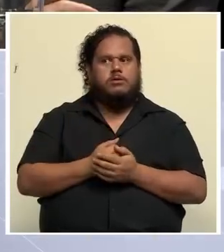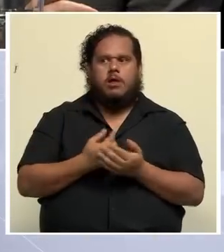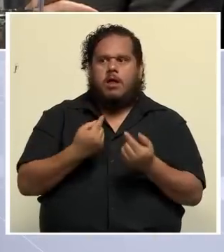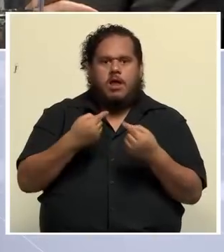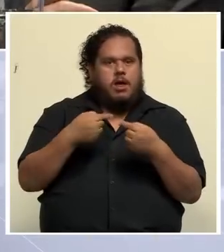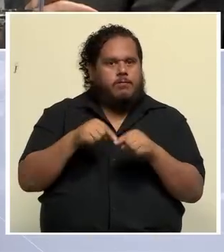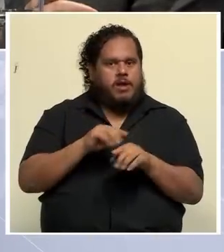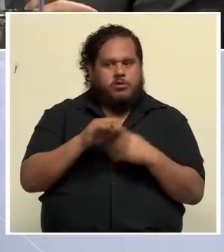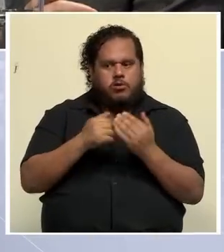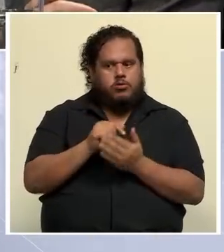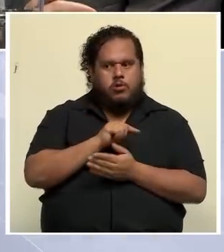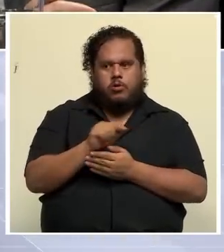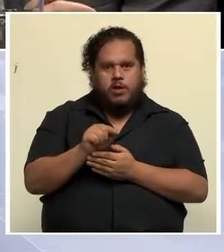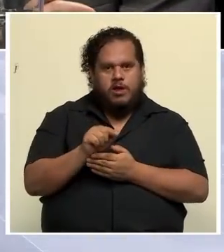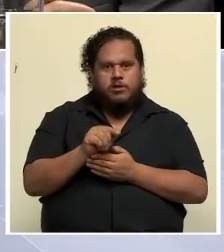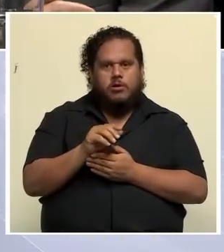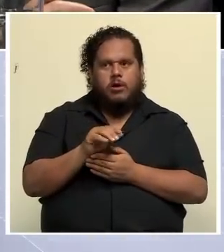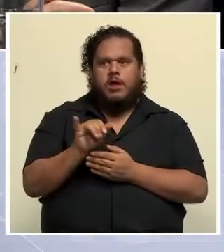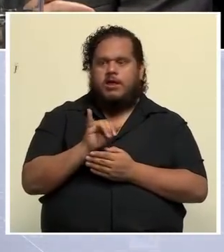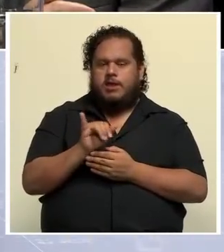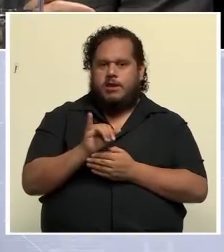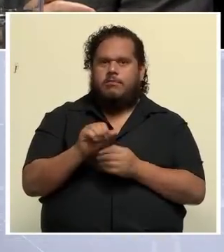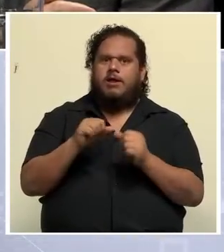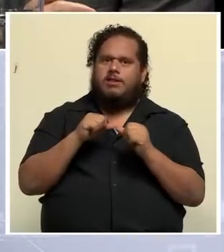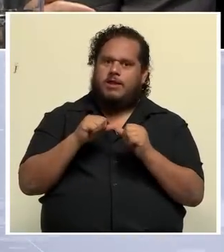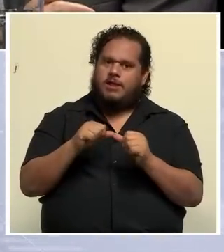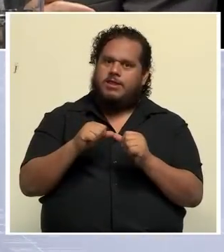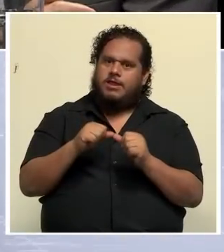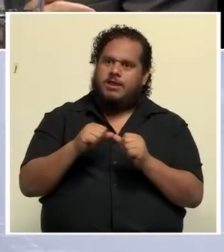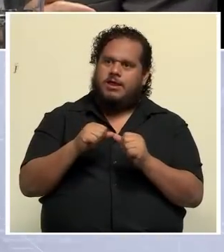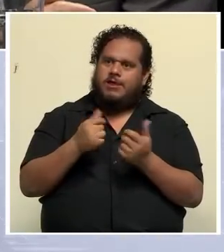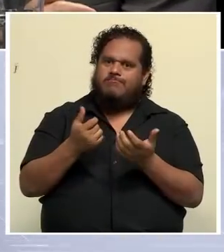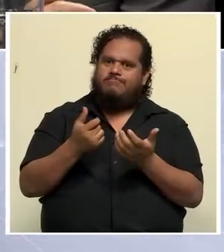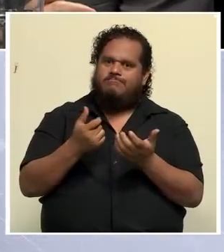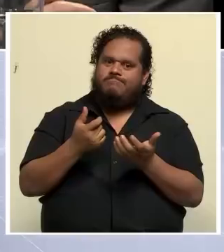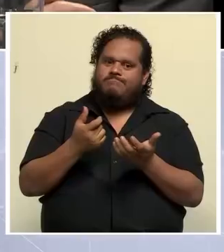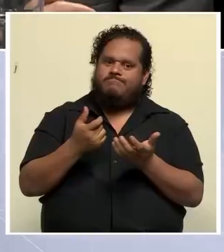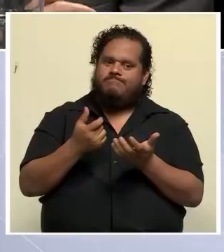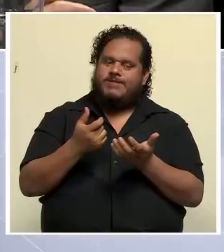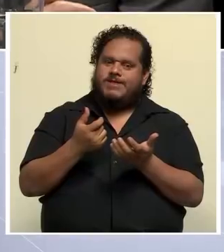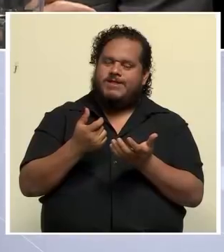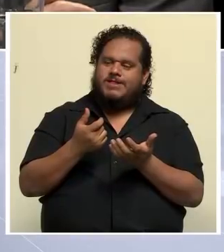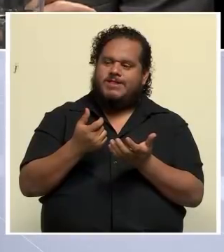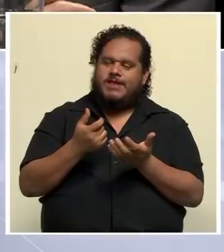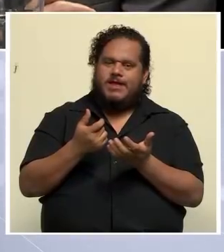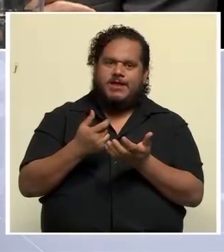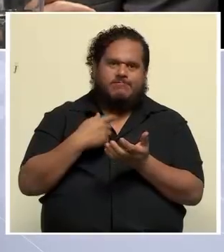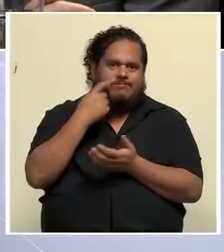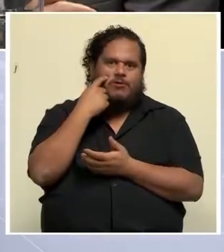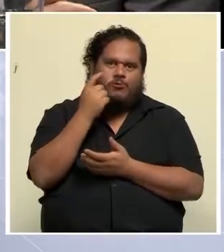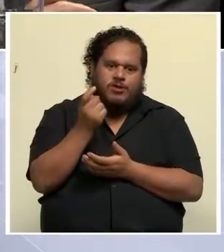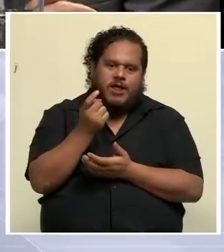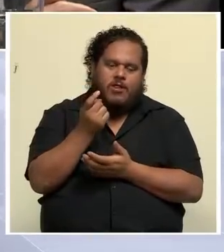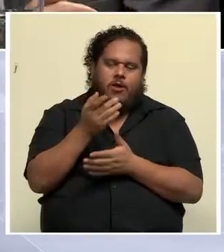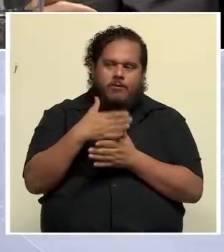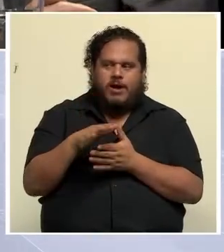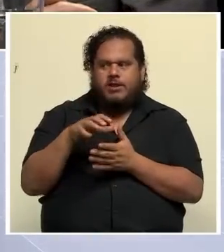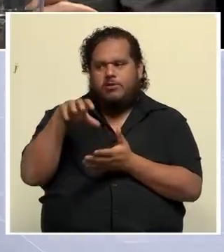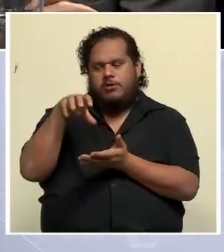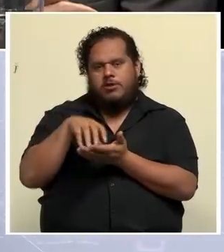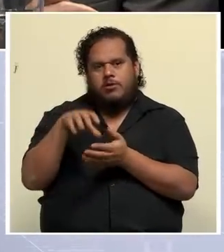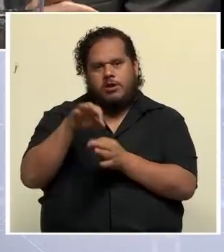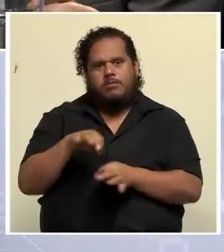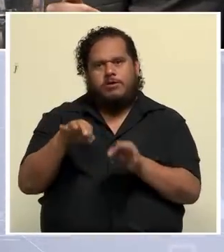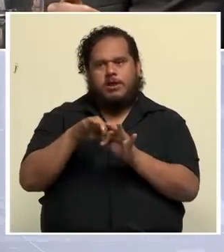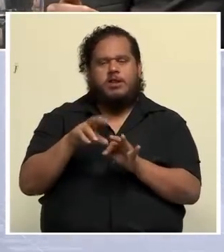pasó todo este periodo, igual se le sigue cobrando de un sector importante, don José María, que supone uno que si no